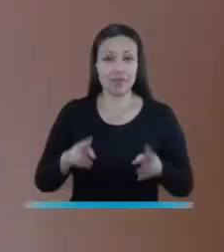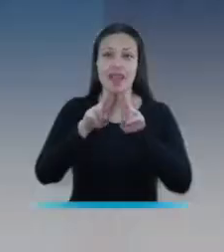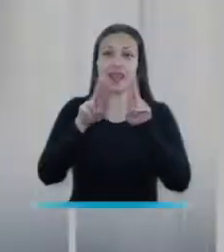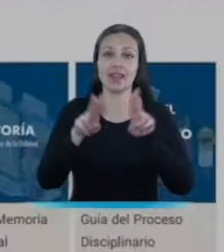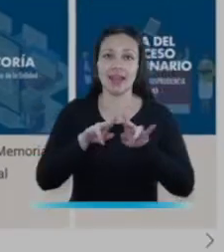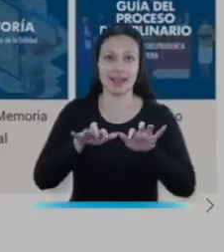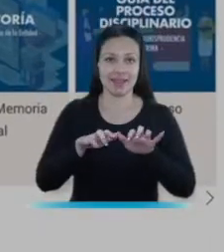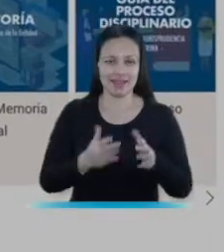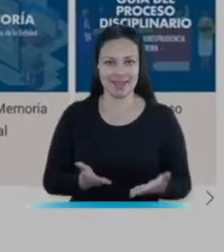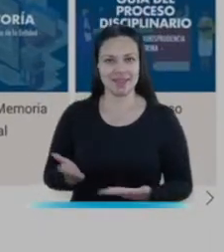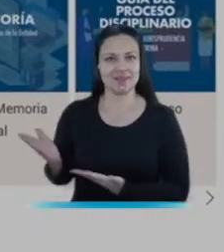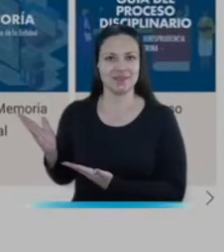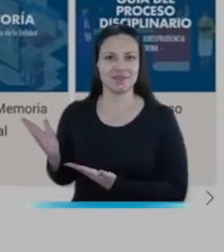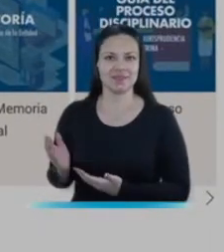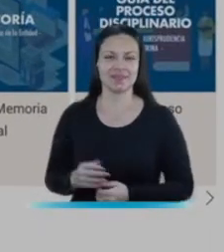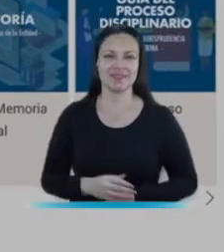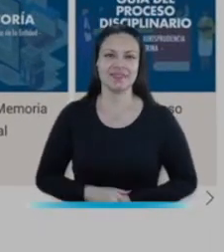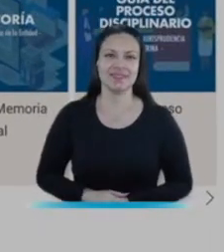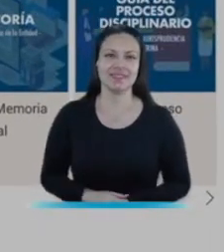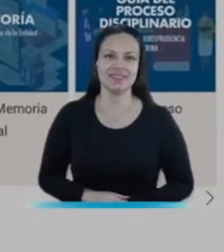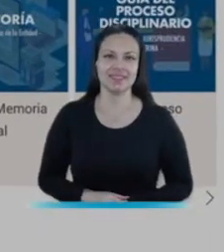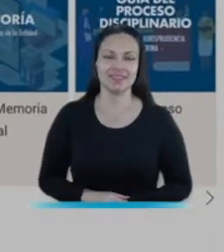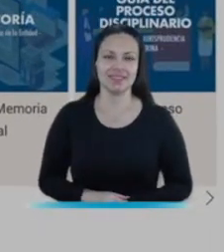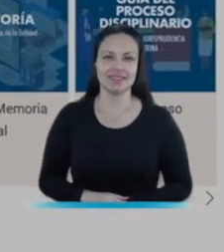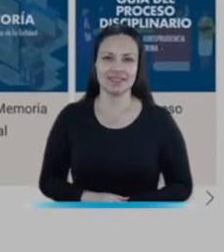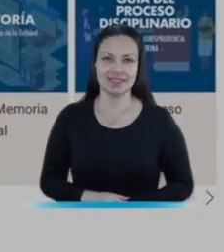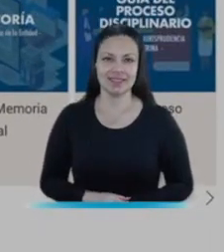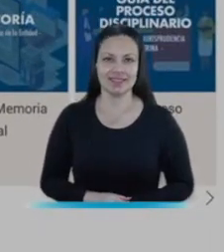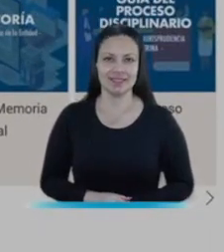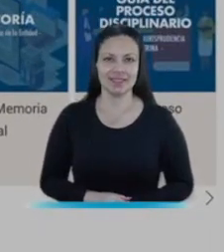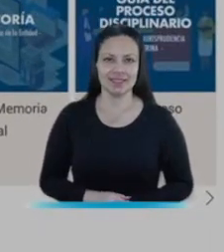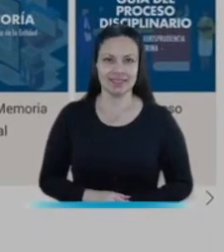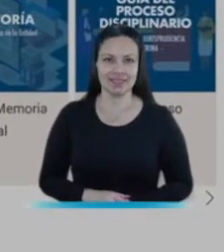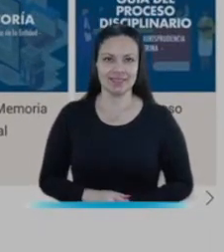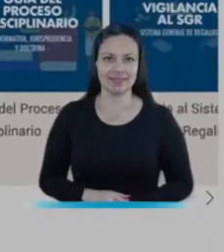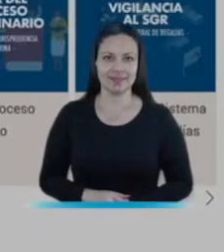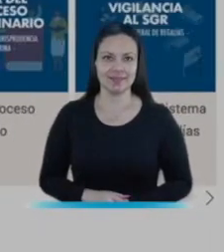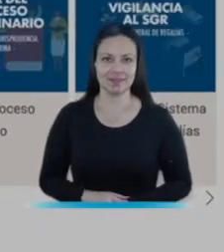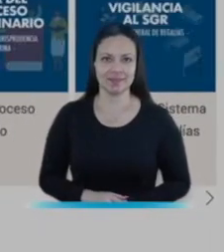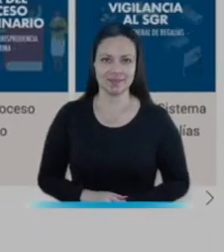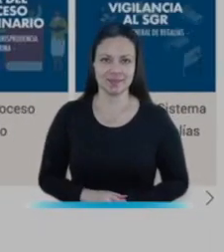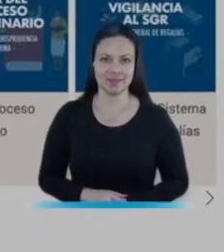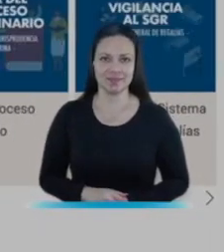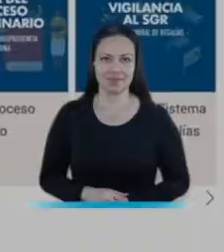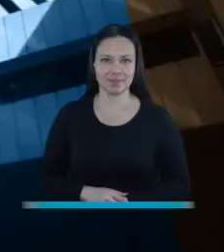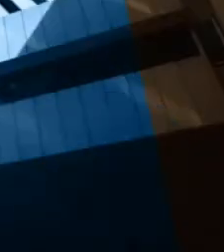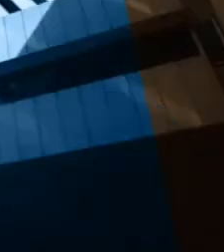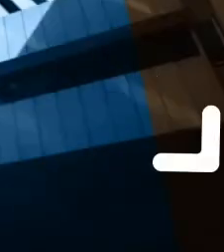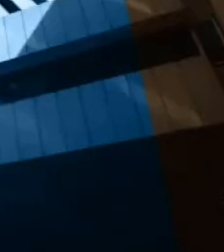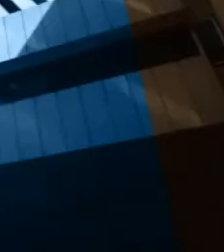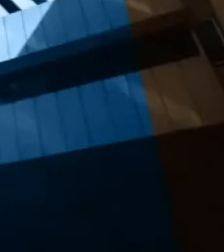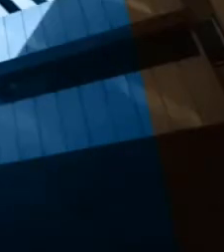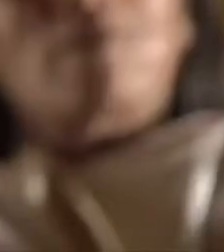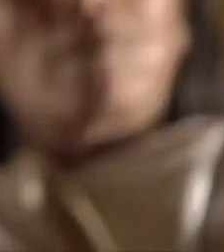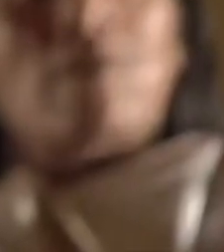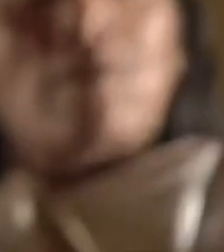018-940-808 o en nuestra sede electrónica en www.procuraduría.gov.co.